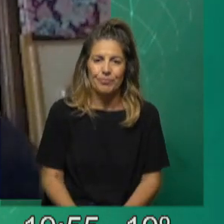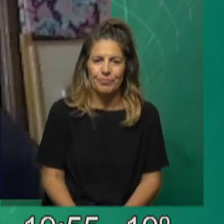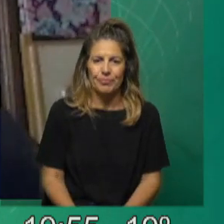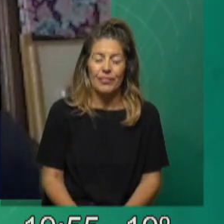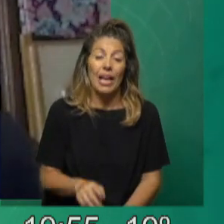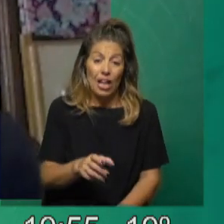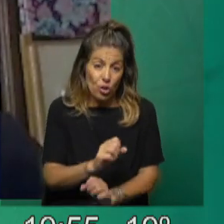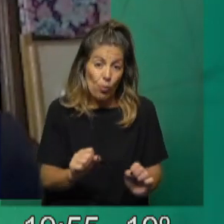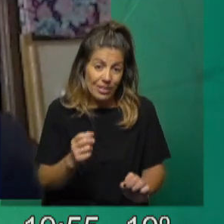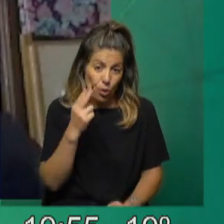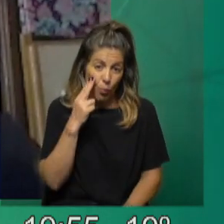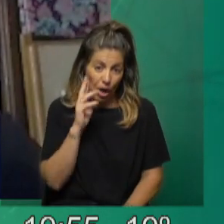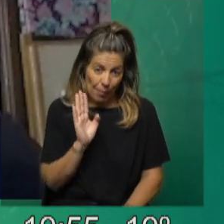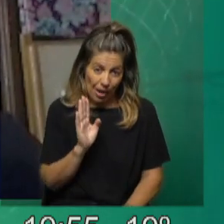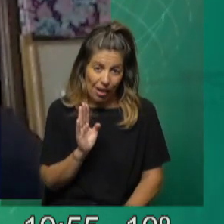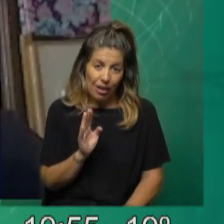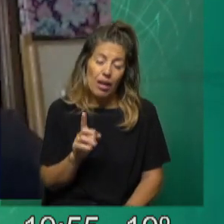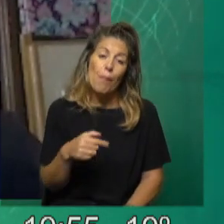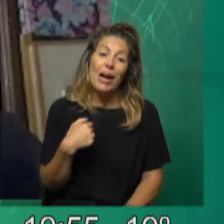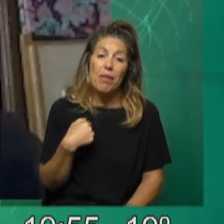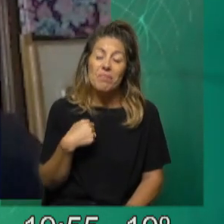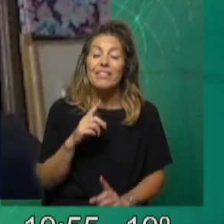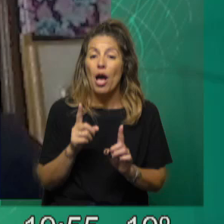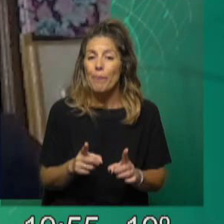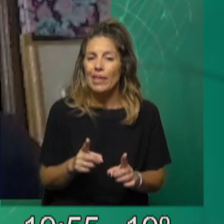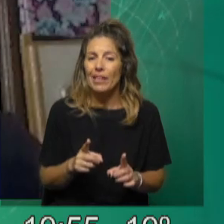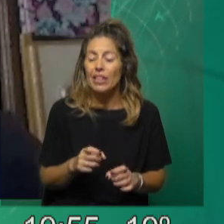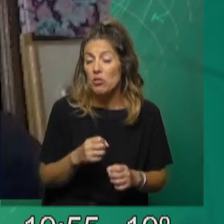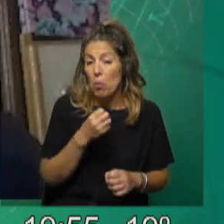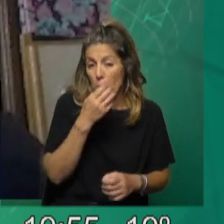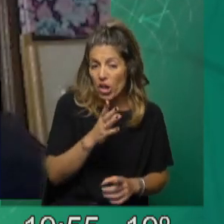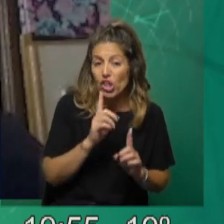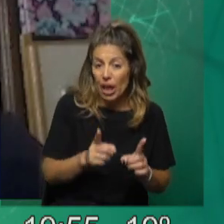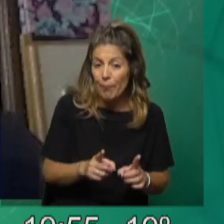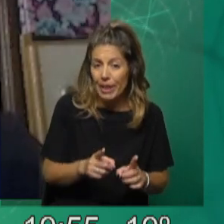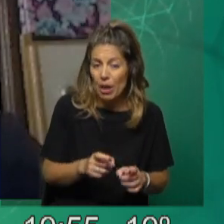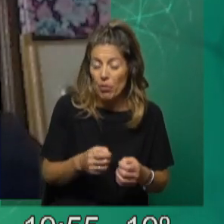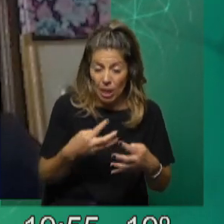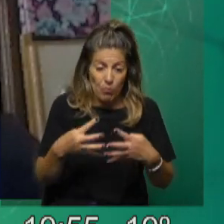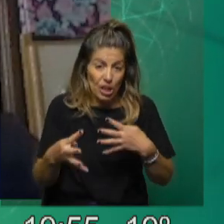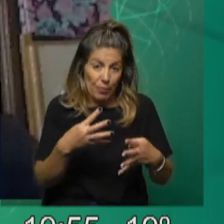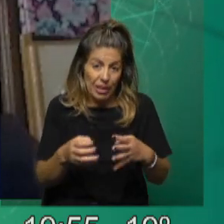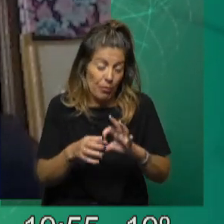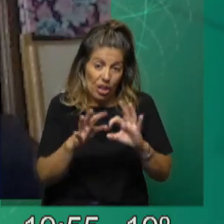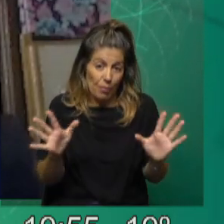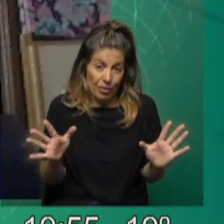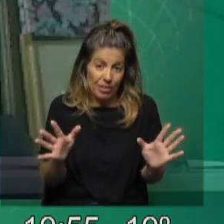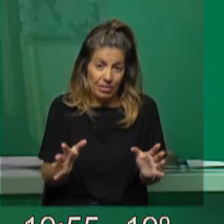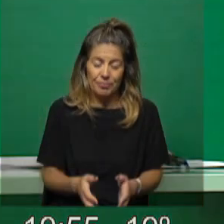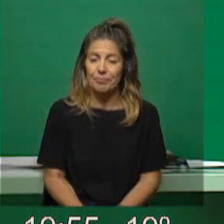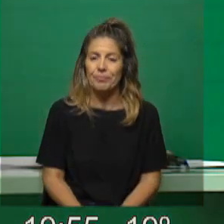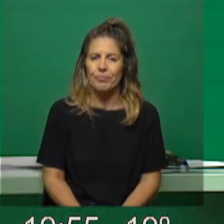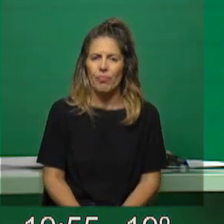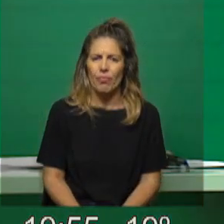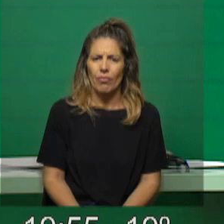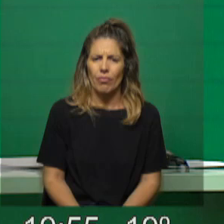Eso puede ser un problema. Pero para mi gusto también tiene sus ventajas porque estamos transparentando la democracia.